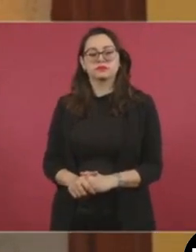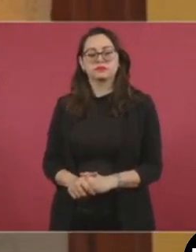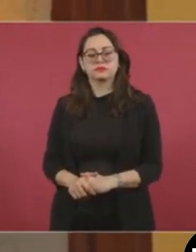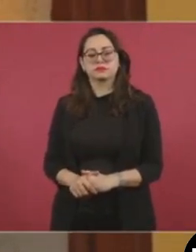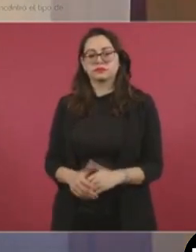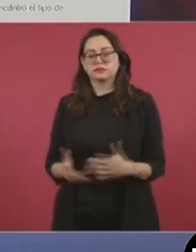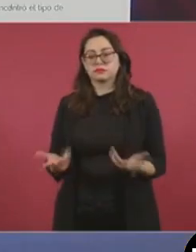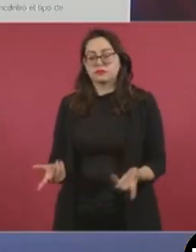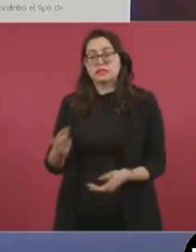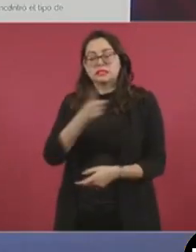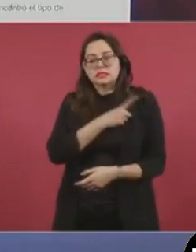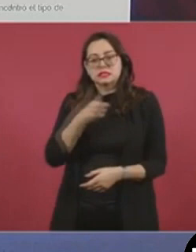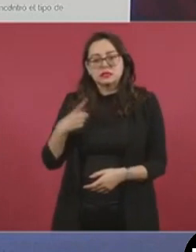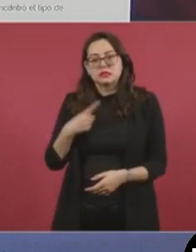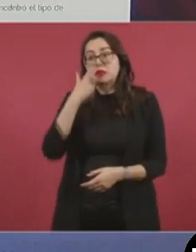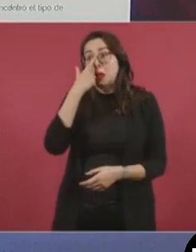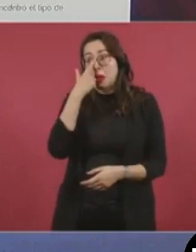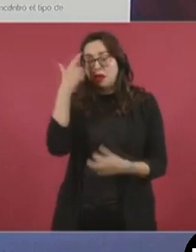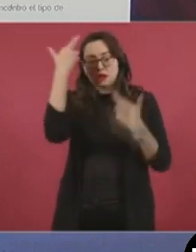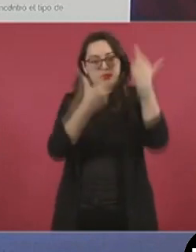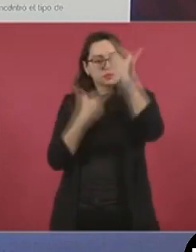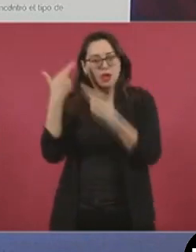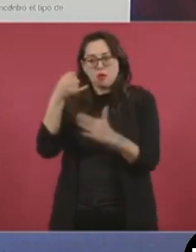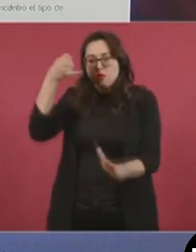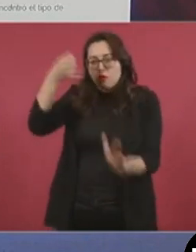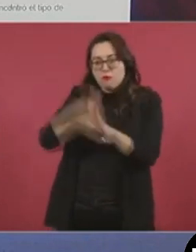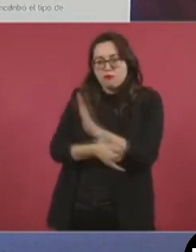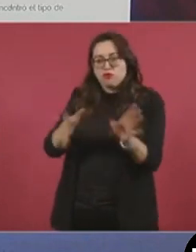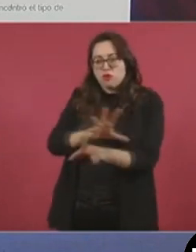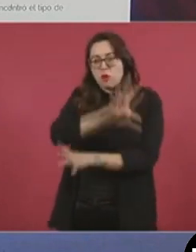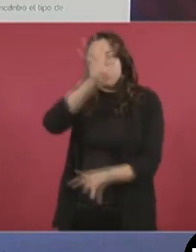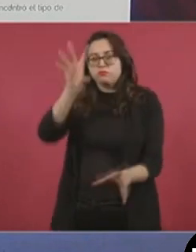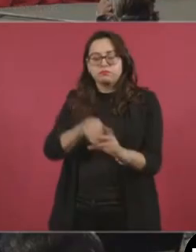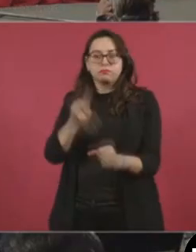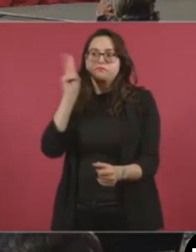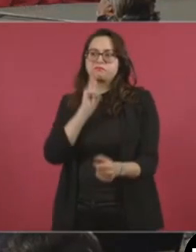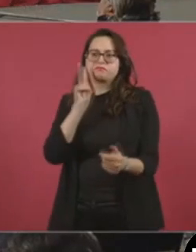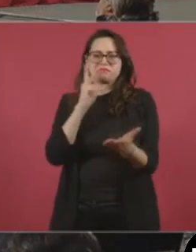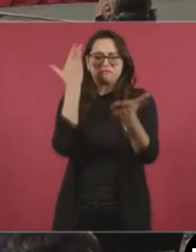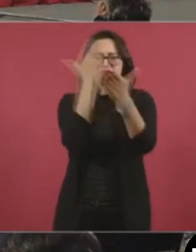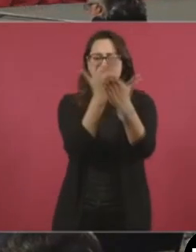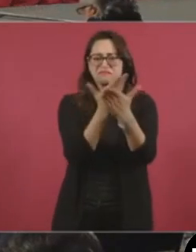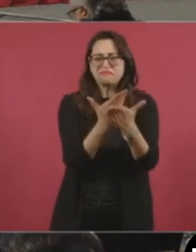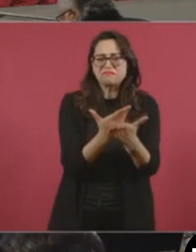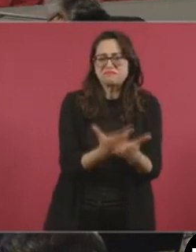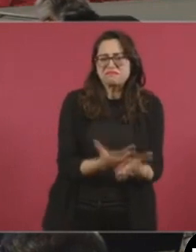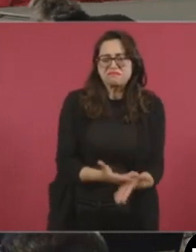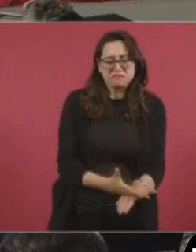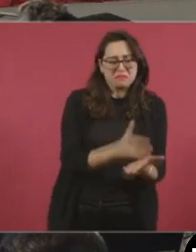de valoración y análisis del gran acervo de pruebas